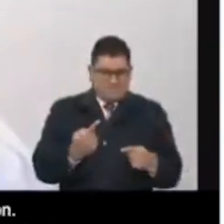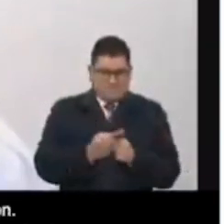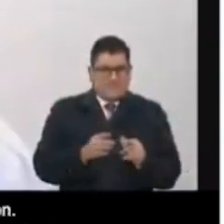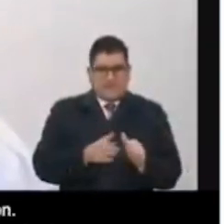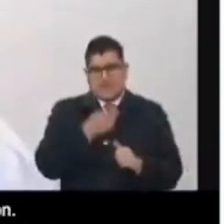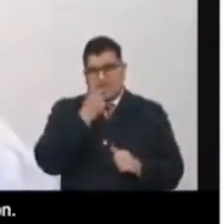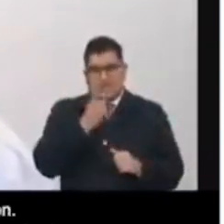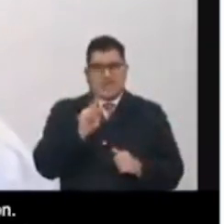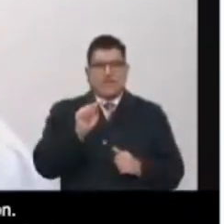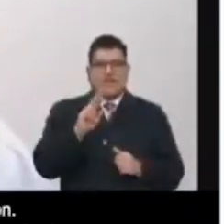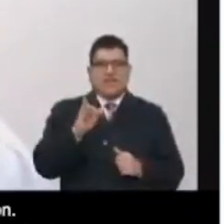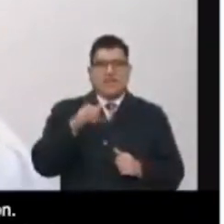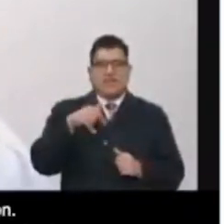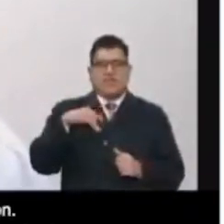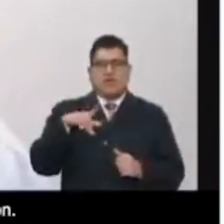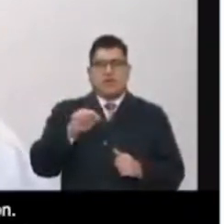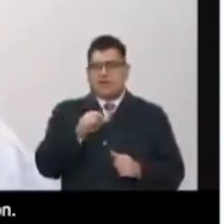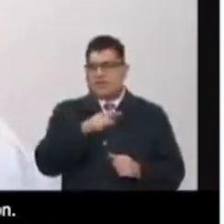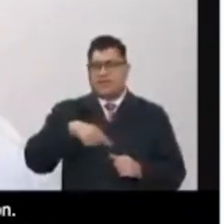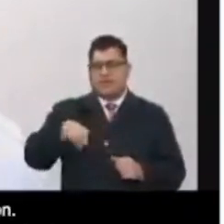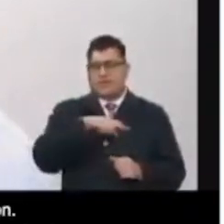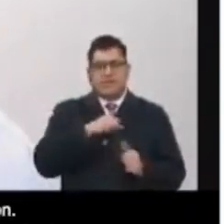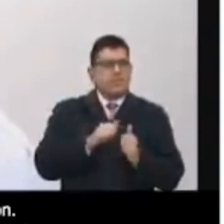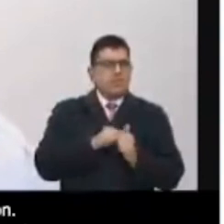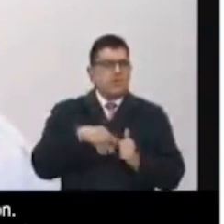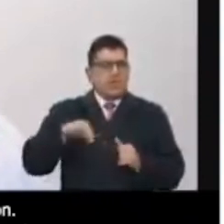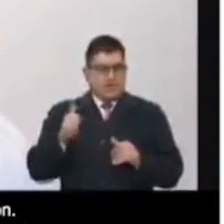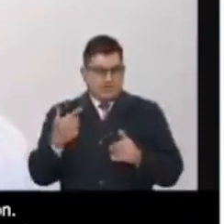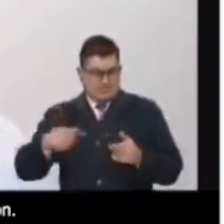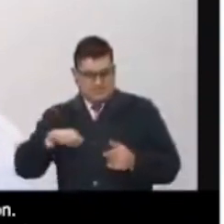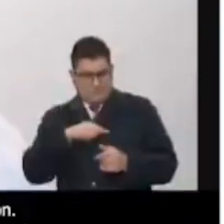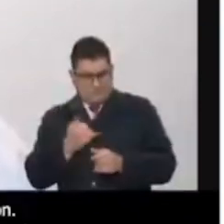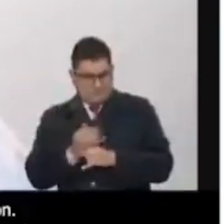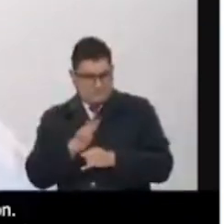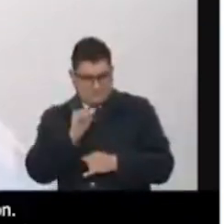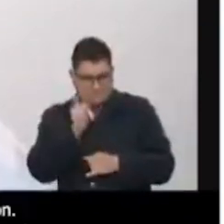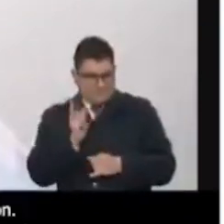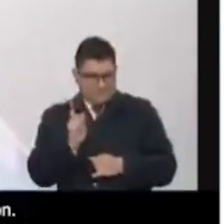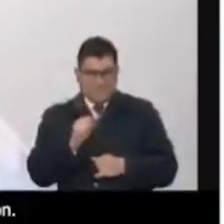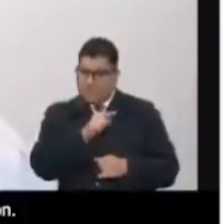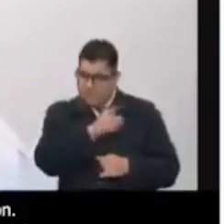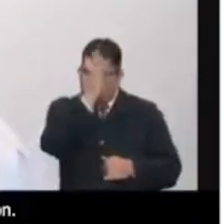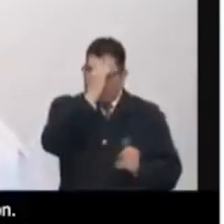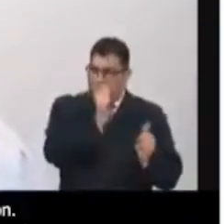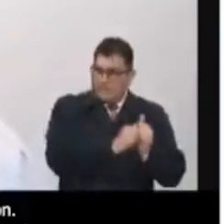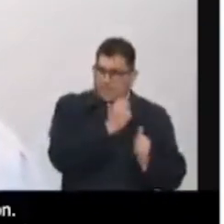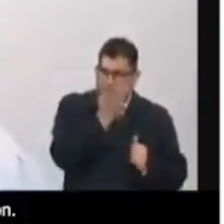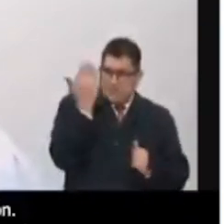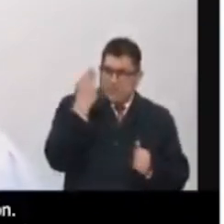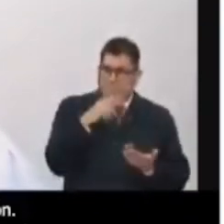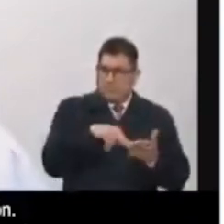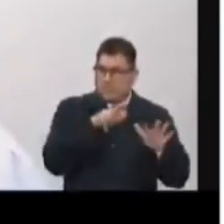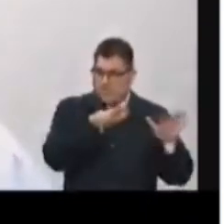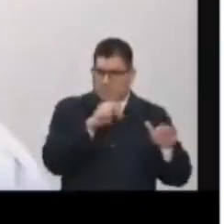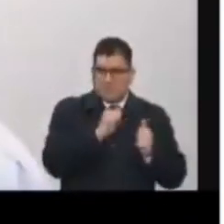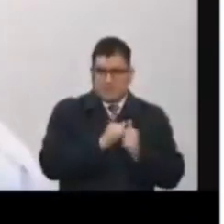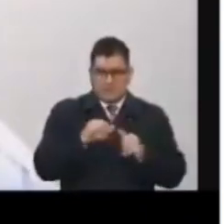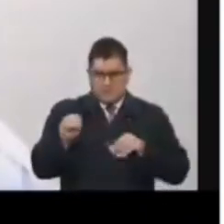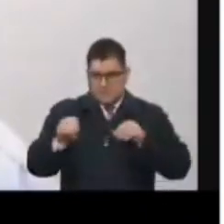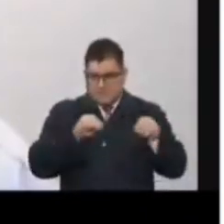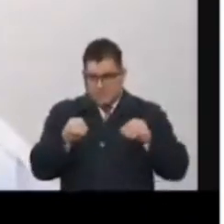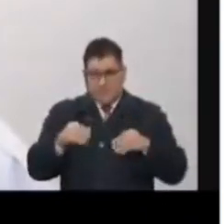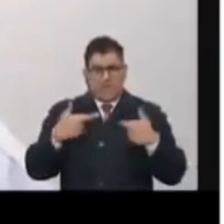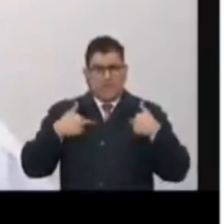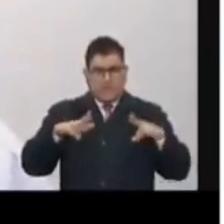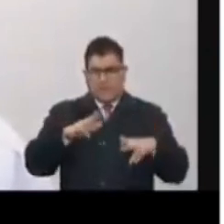por triquiñuelas morenatti una sobrerrepresentación no fueron triquiñuelas fueron el acuerdo que usted aprobó en el 2018 por el que se asignaron diputados